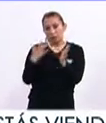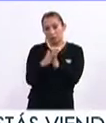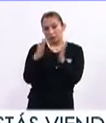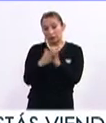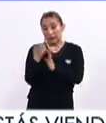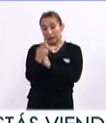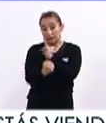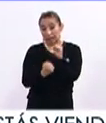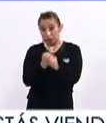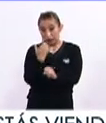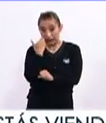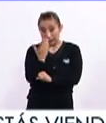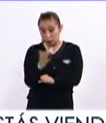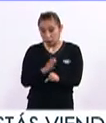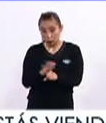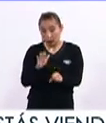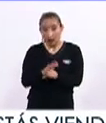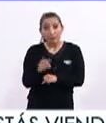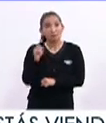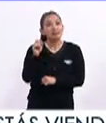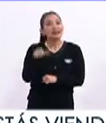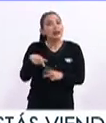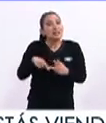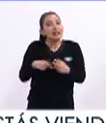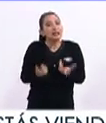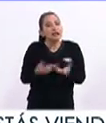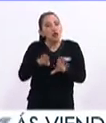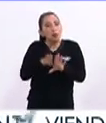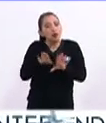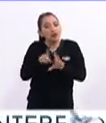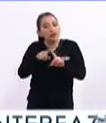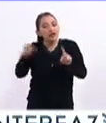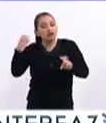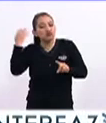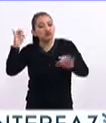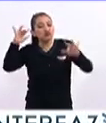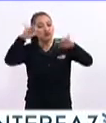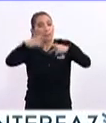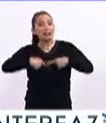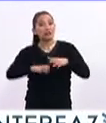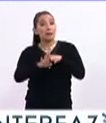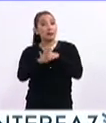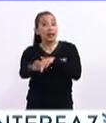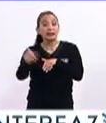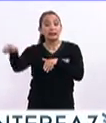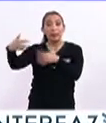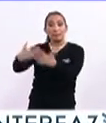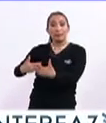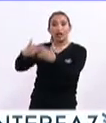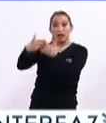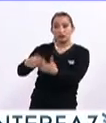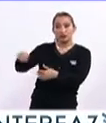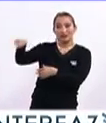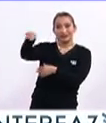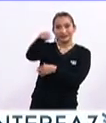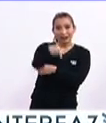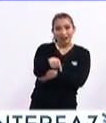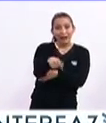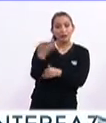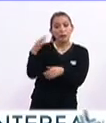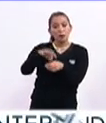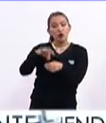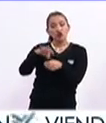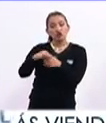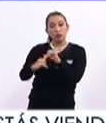Este año lo que queremos hacer es justamente empezar a entablar una serie de foros con migrantes y con empresas, desde luego, desarrolladas de